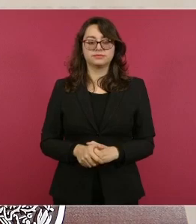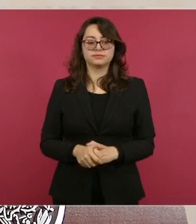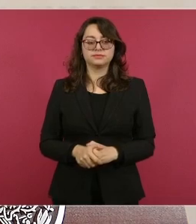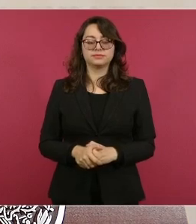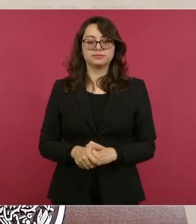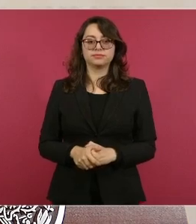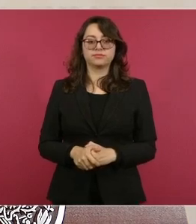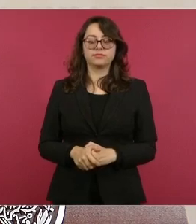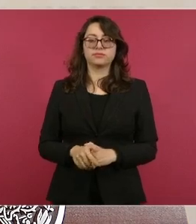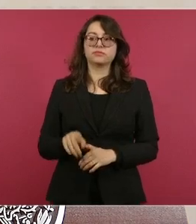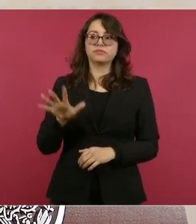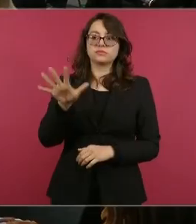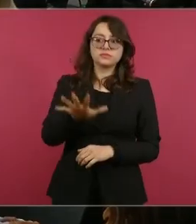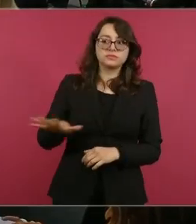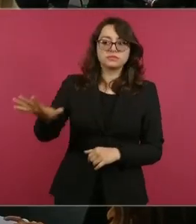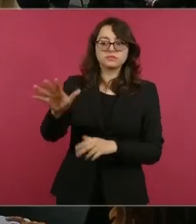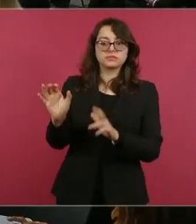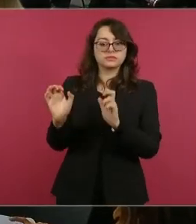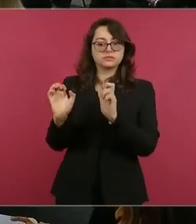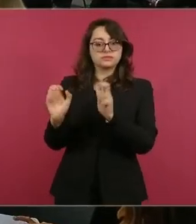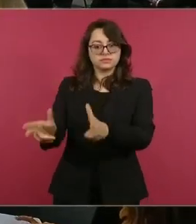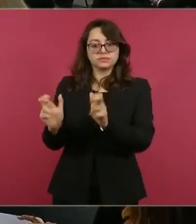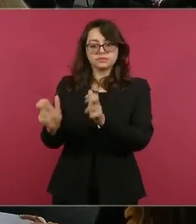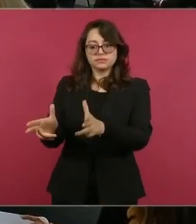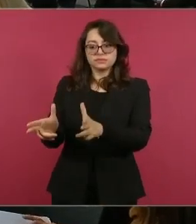Allá en Chiapas hay